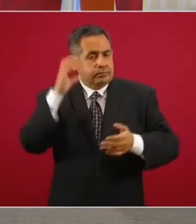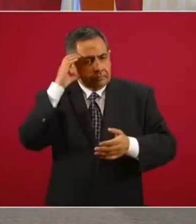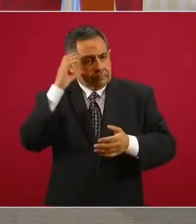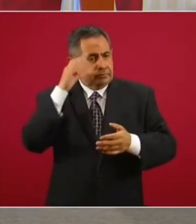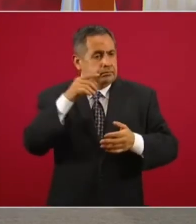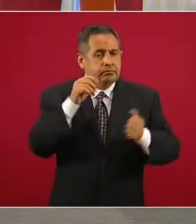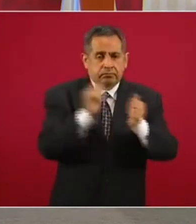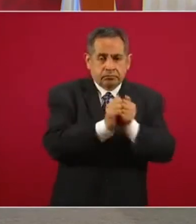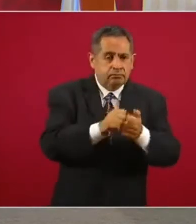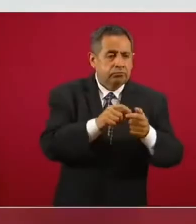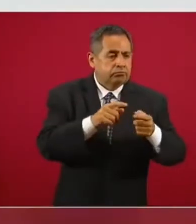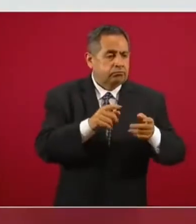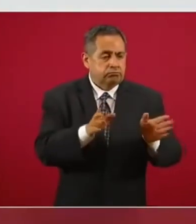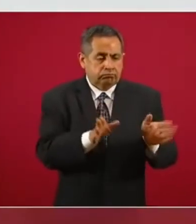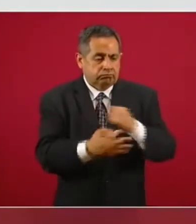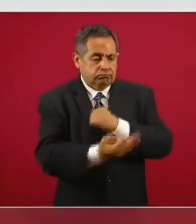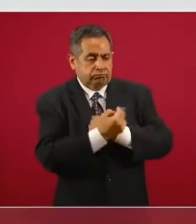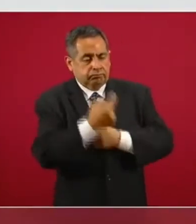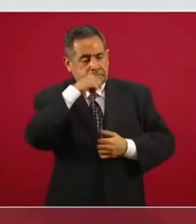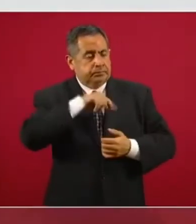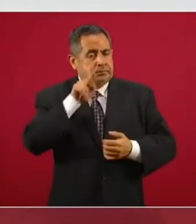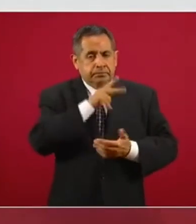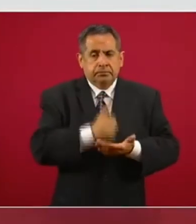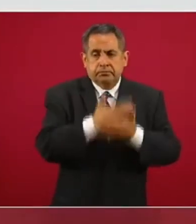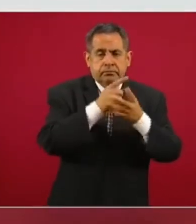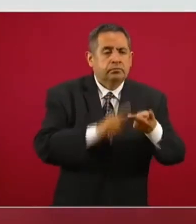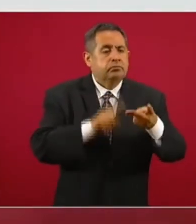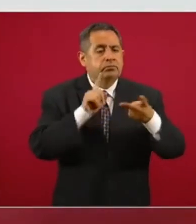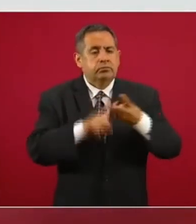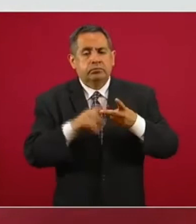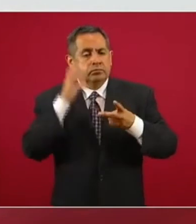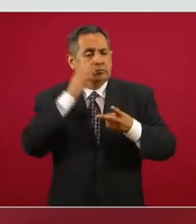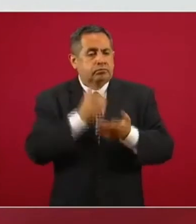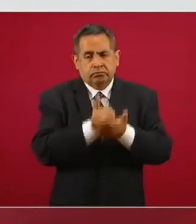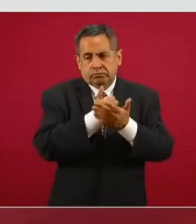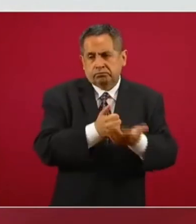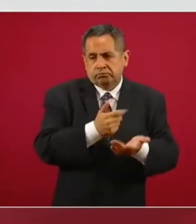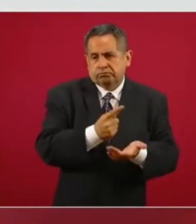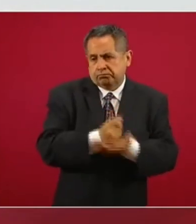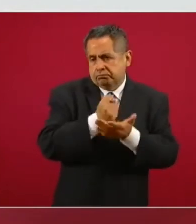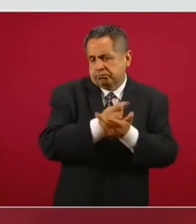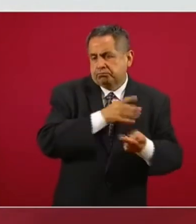en verde y la ocupación hospitalaria de camas generales, y un número que está